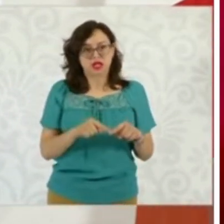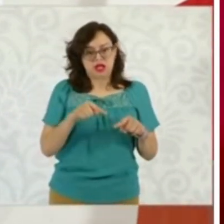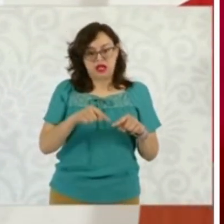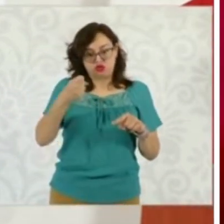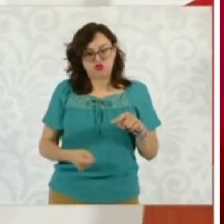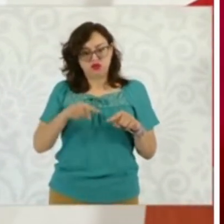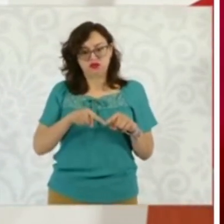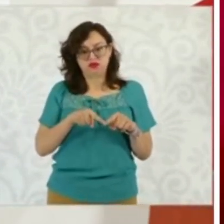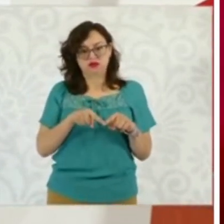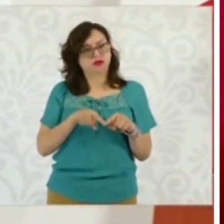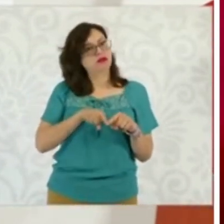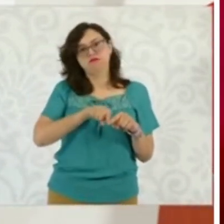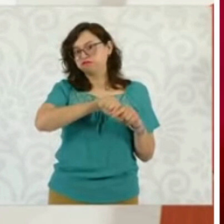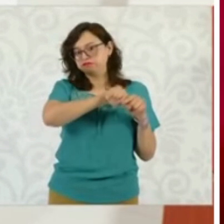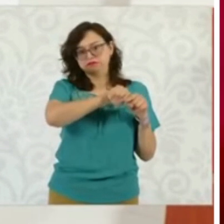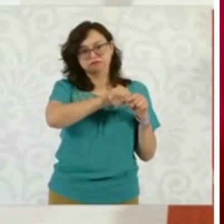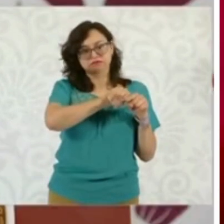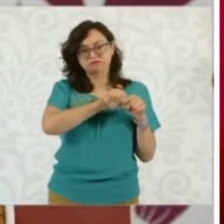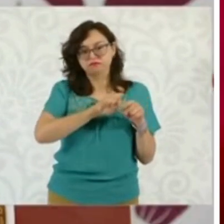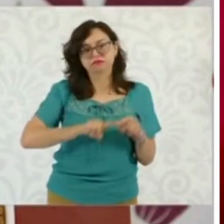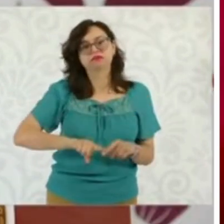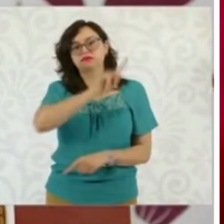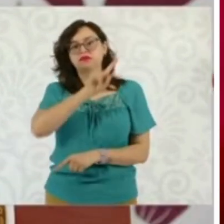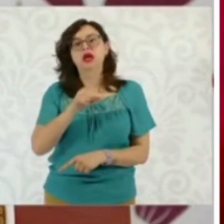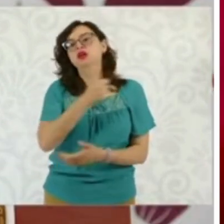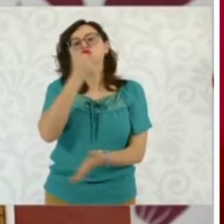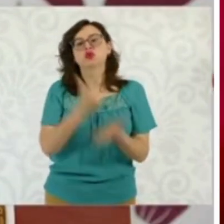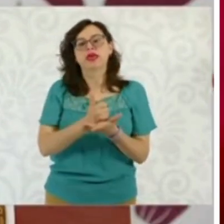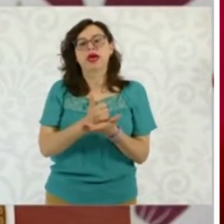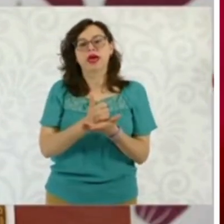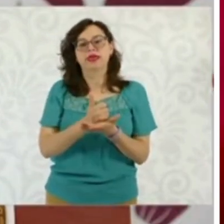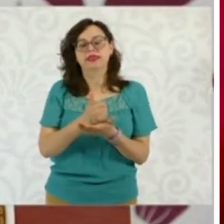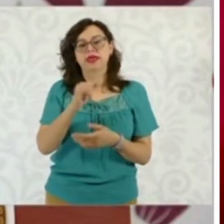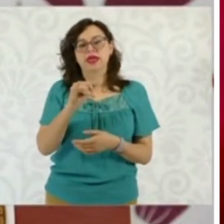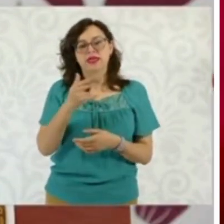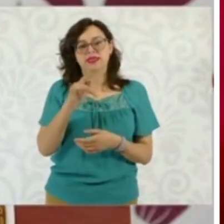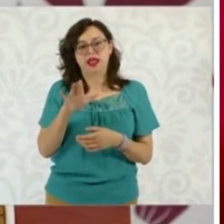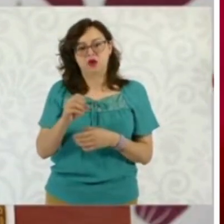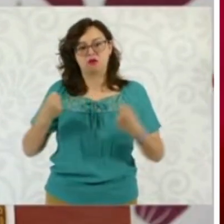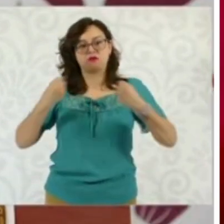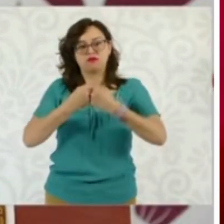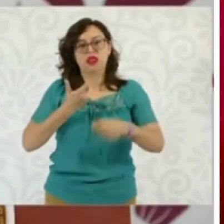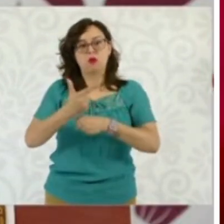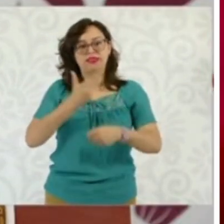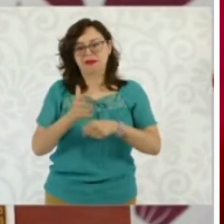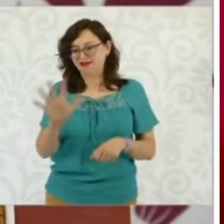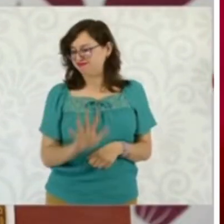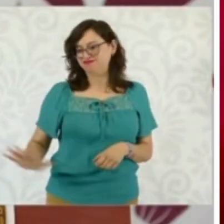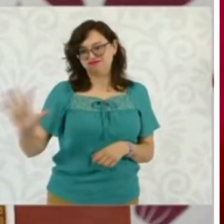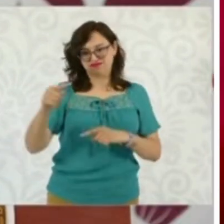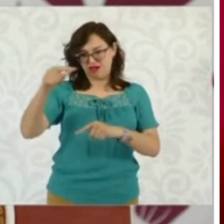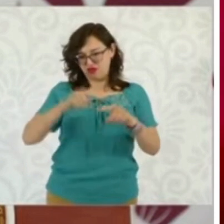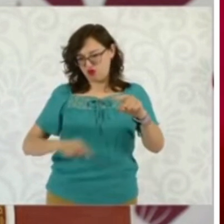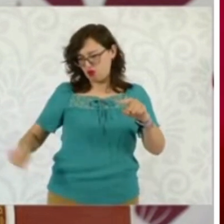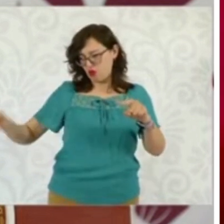sur, hasta Ciudad Hidalgo, en Chiapas, en la frontera con Guatemala. Lo